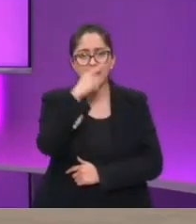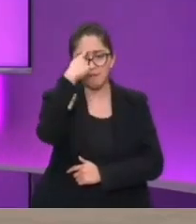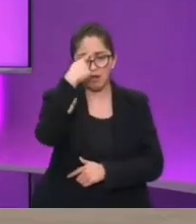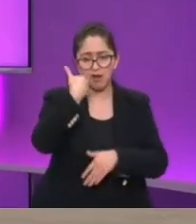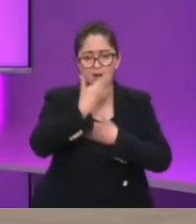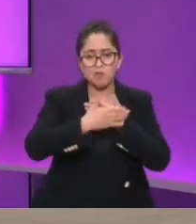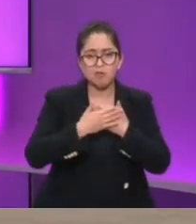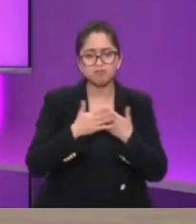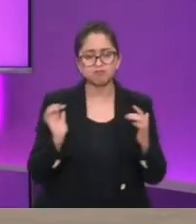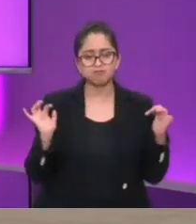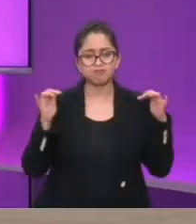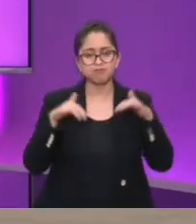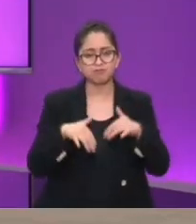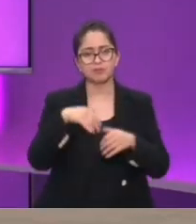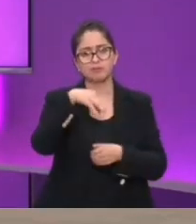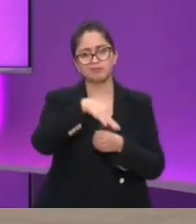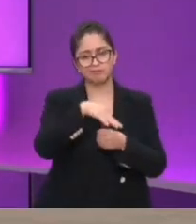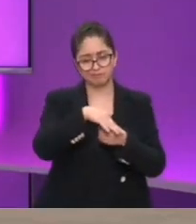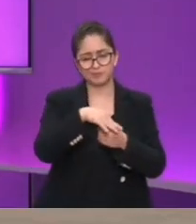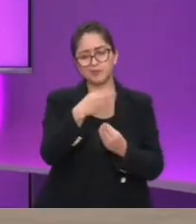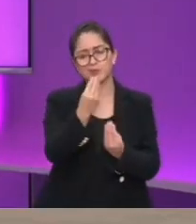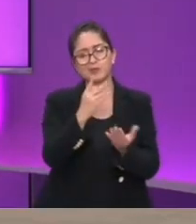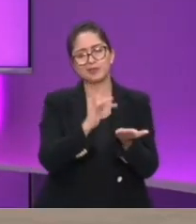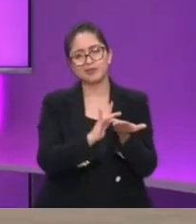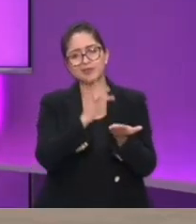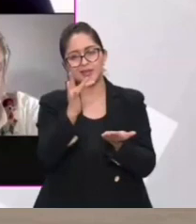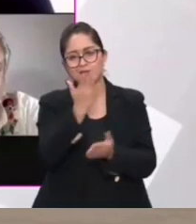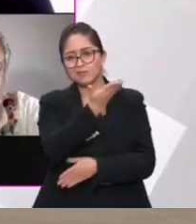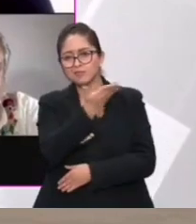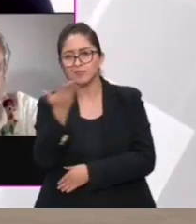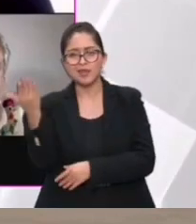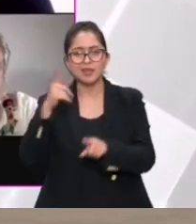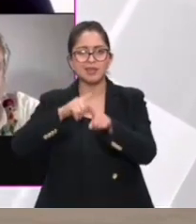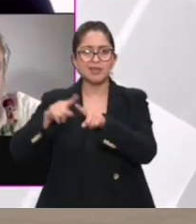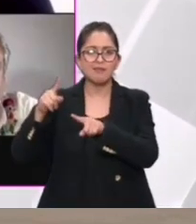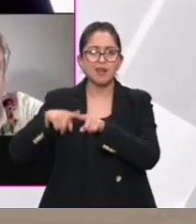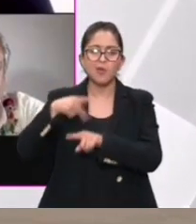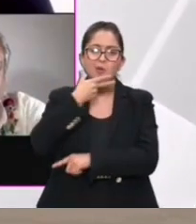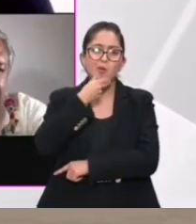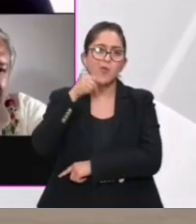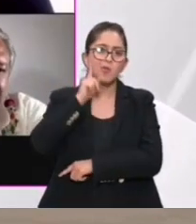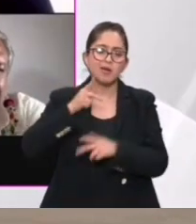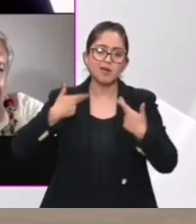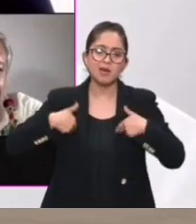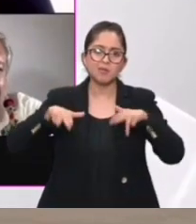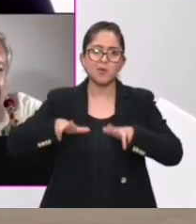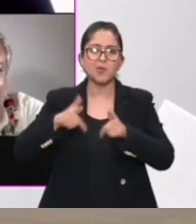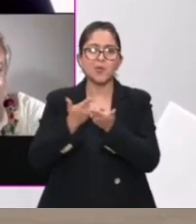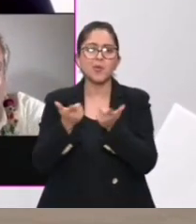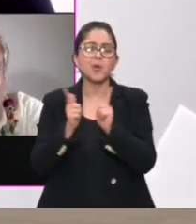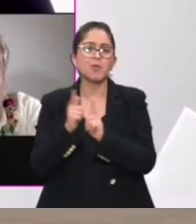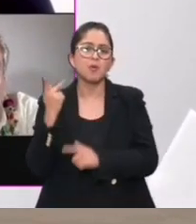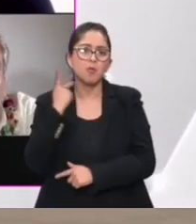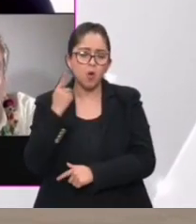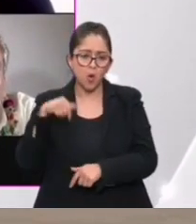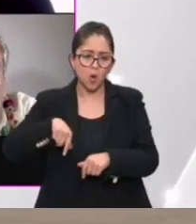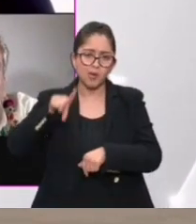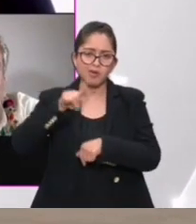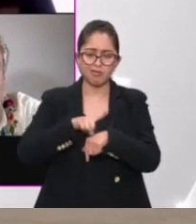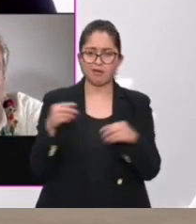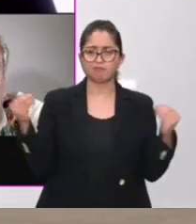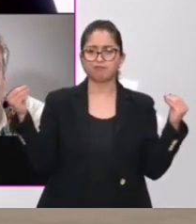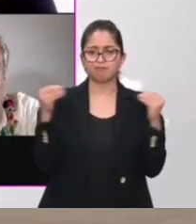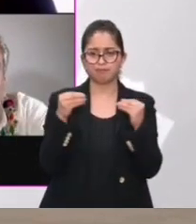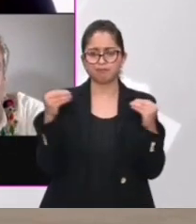la próxima elección. Muchísimas gracias a las y los representantes de todos los partidos políticos que se dieron cita en